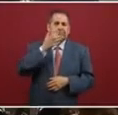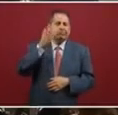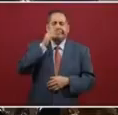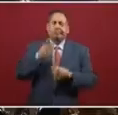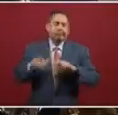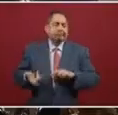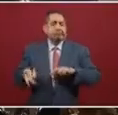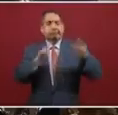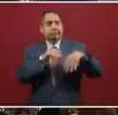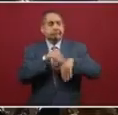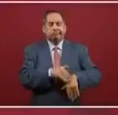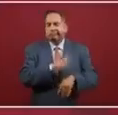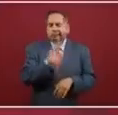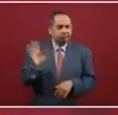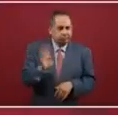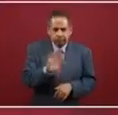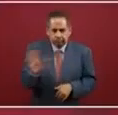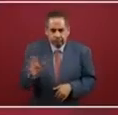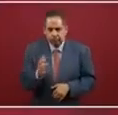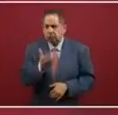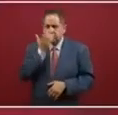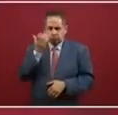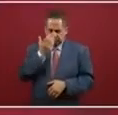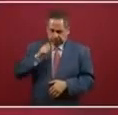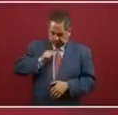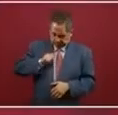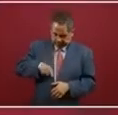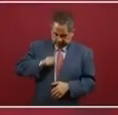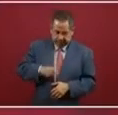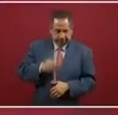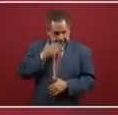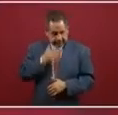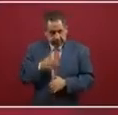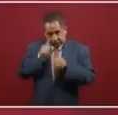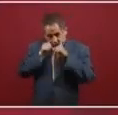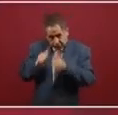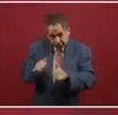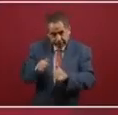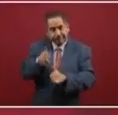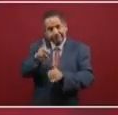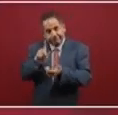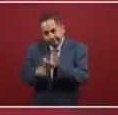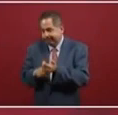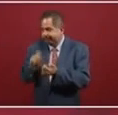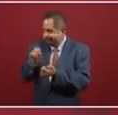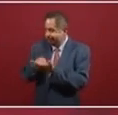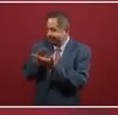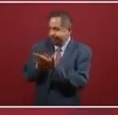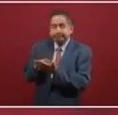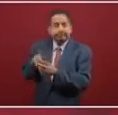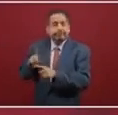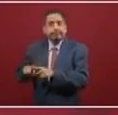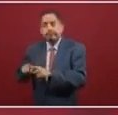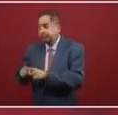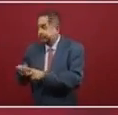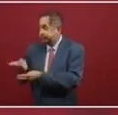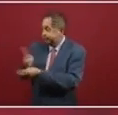las cosas, no. Pero sí se va al fondo del asunto, que es